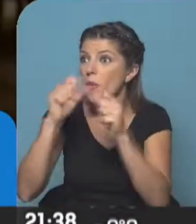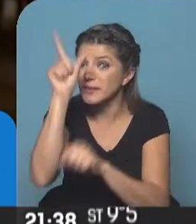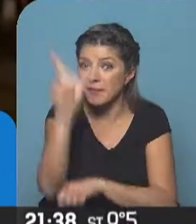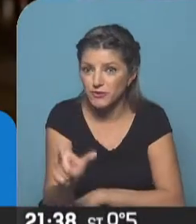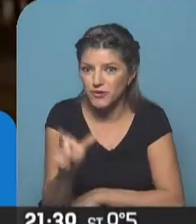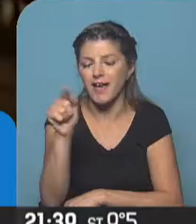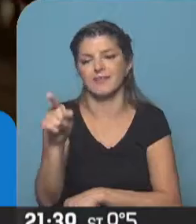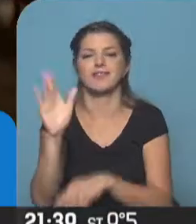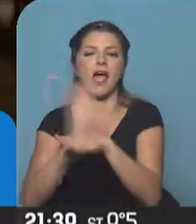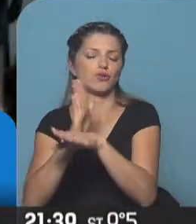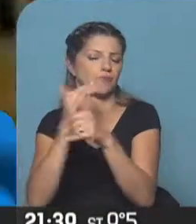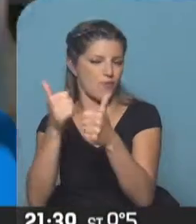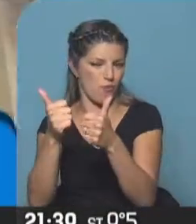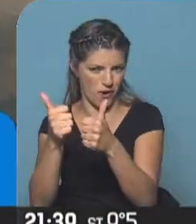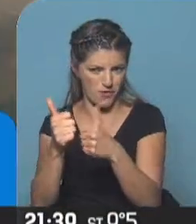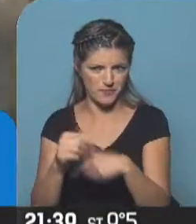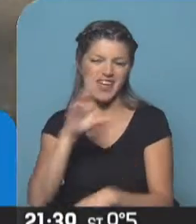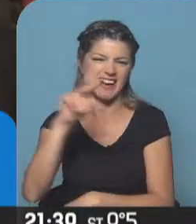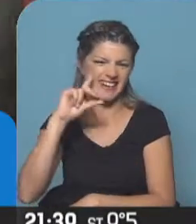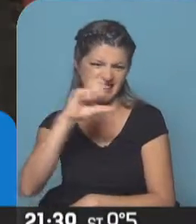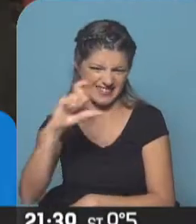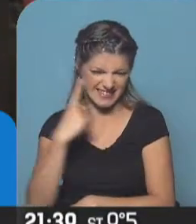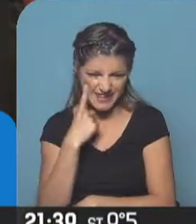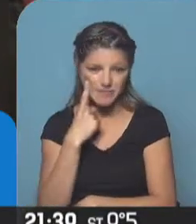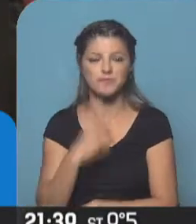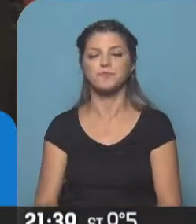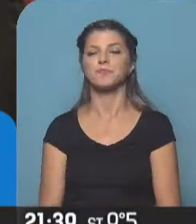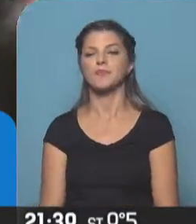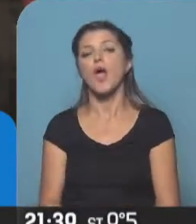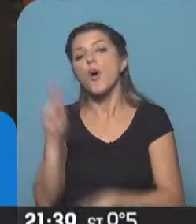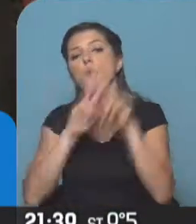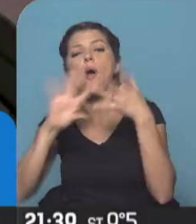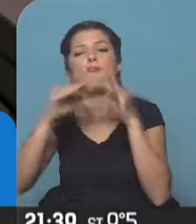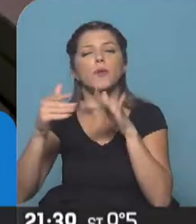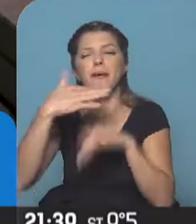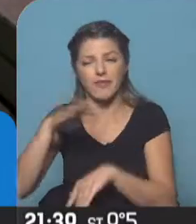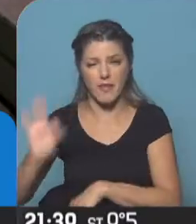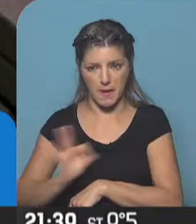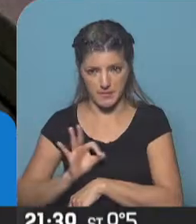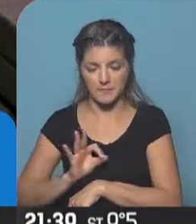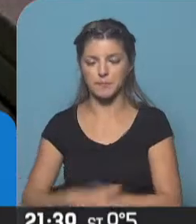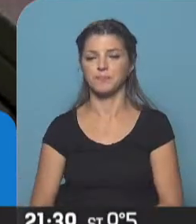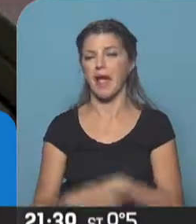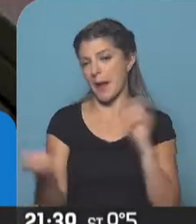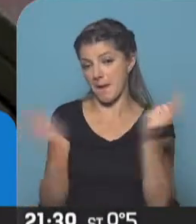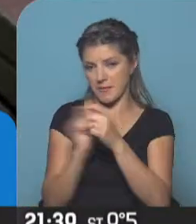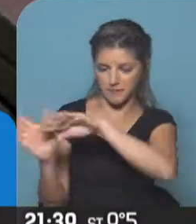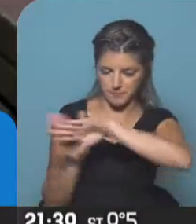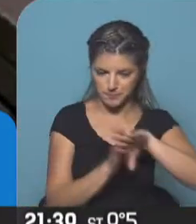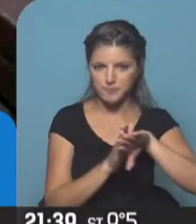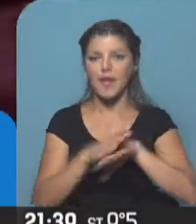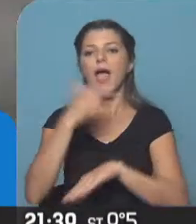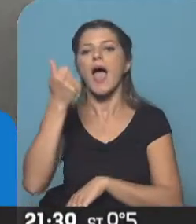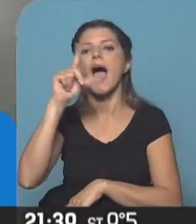que es Claudio Risi. Una persona que ayudará a buscar y a ver una vida distinta. Alanis. Sofía Gala es Alanis, una